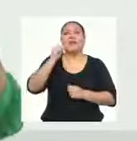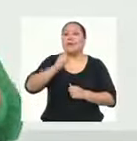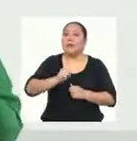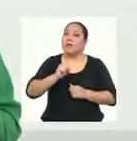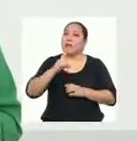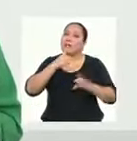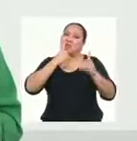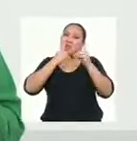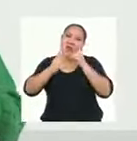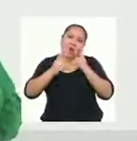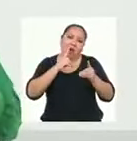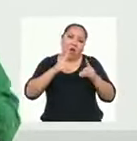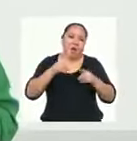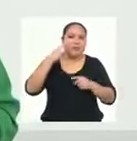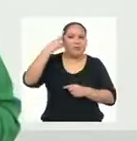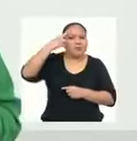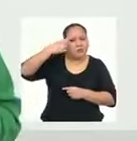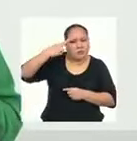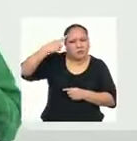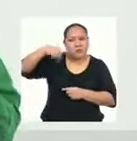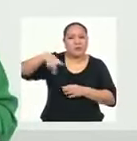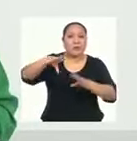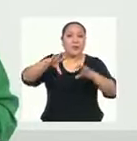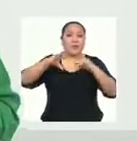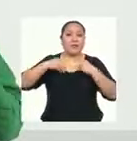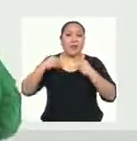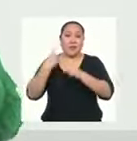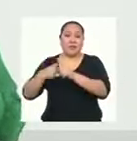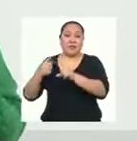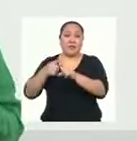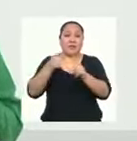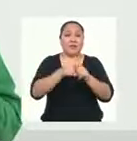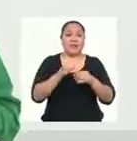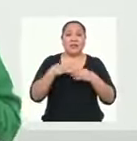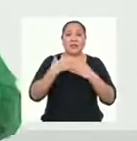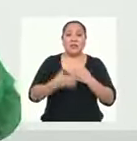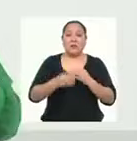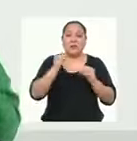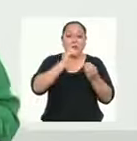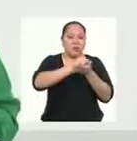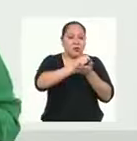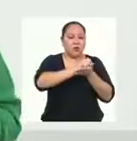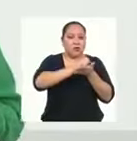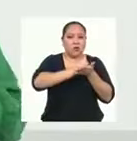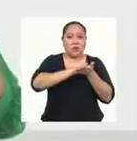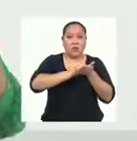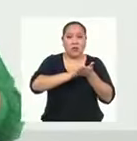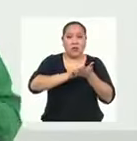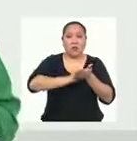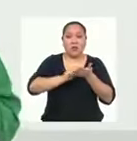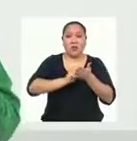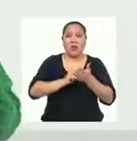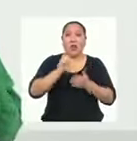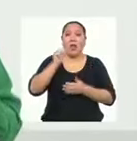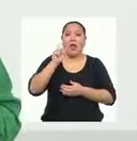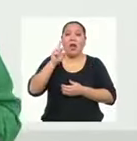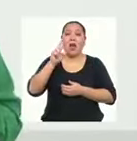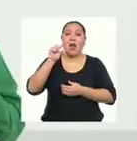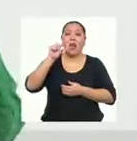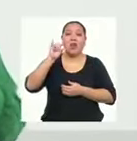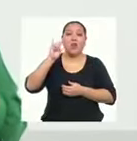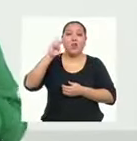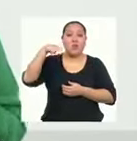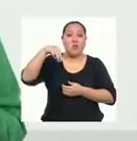sobre la aceptación de la diversidad y luego redactar un texto argumentativo donde demos nuestra